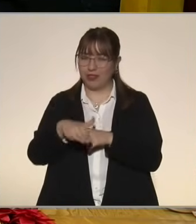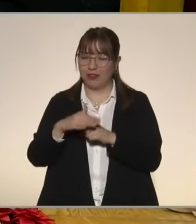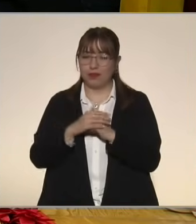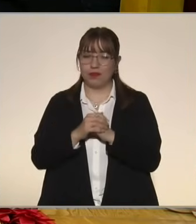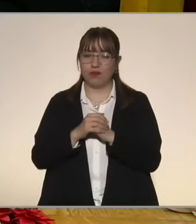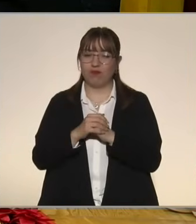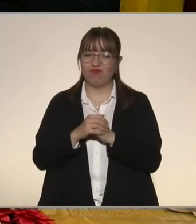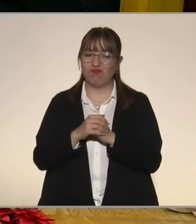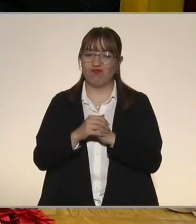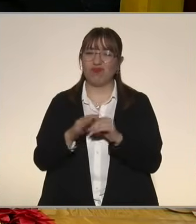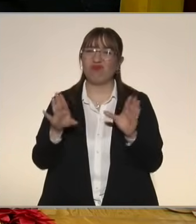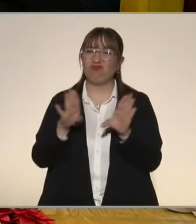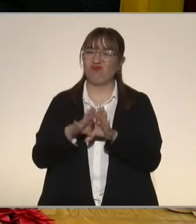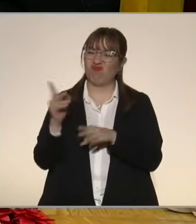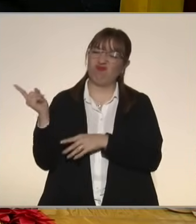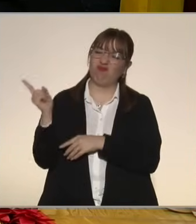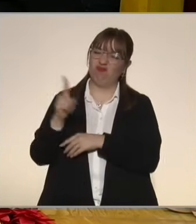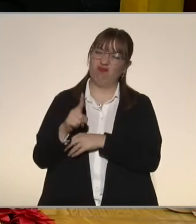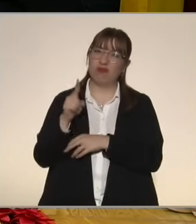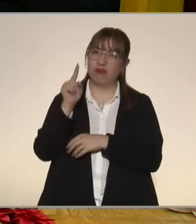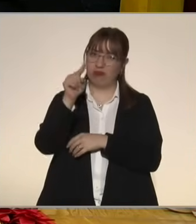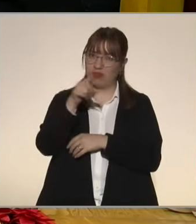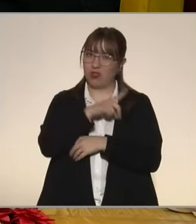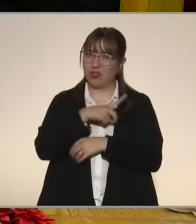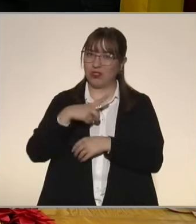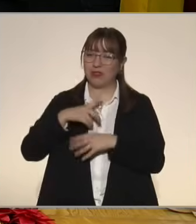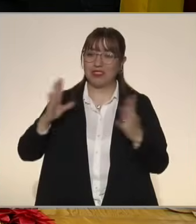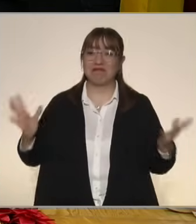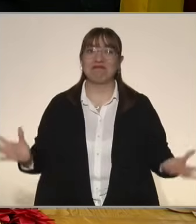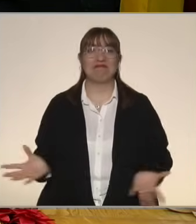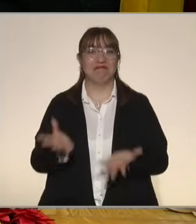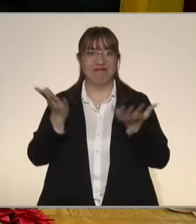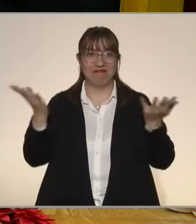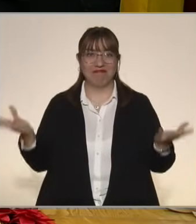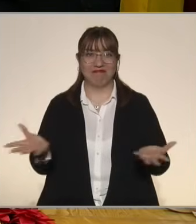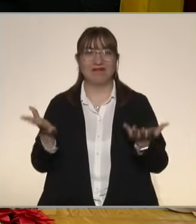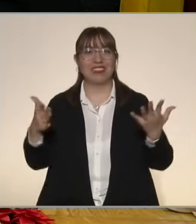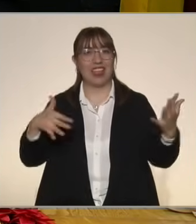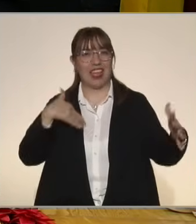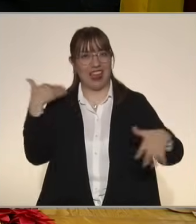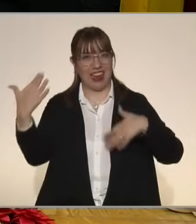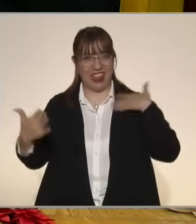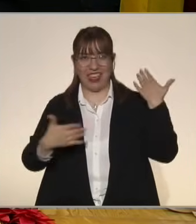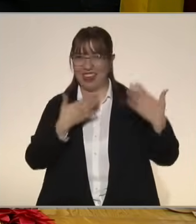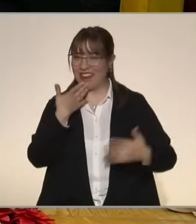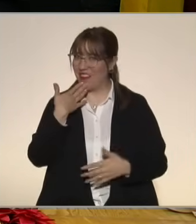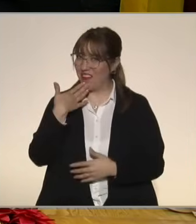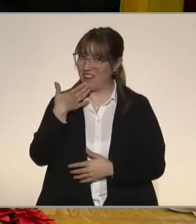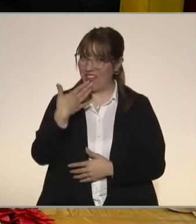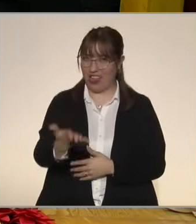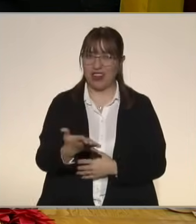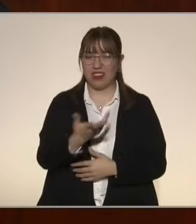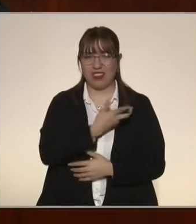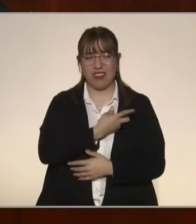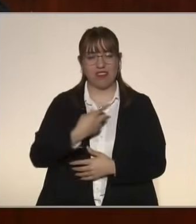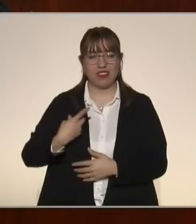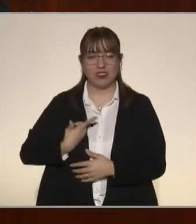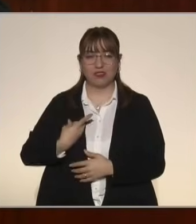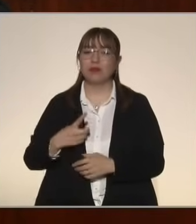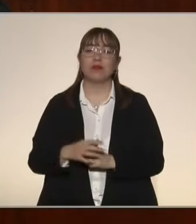esta exigencia de estar en un estado de ánimo particular. O sea, sí es común escuchar a la gente decir,